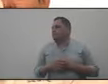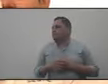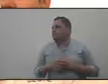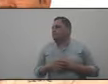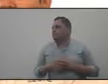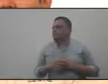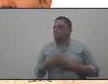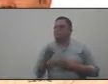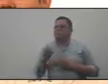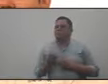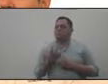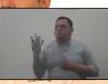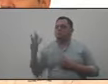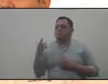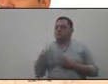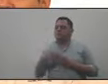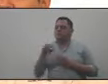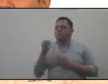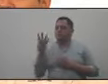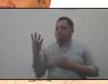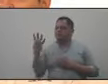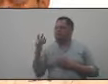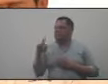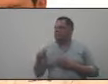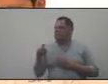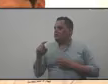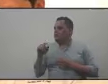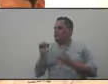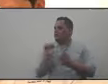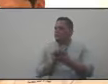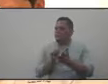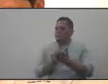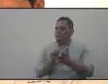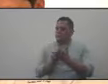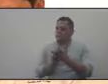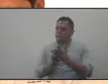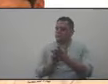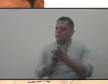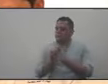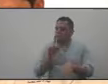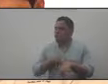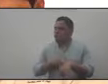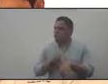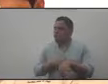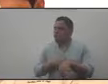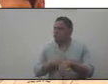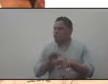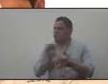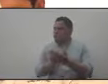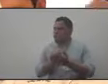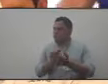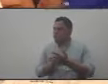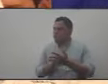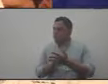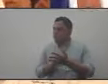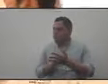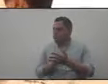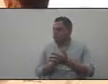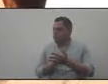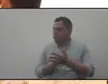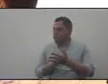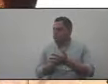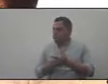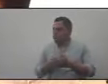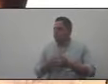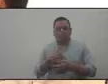cuántas, pero más que cifras, también es que usted llegaba, toc, toc, toc, tocaba la puerta a la hora que fuera, siempre encontraba a alguien o le tomaban del